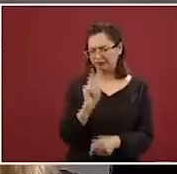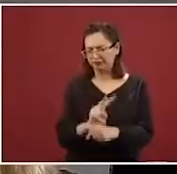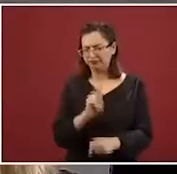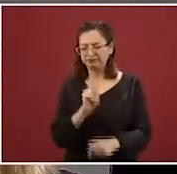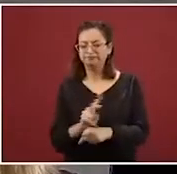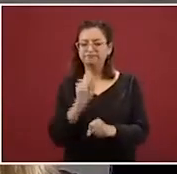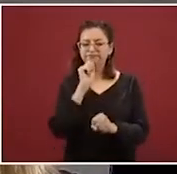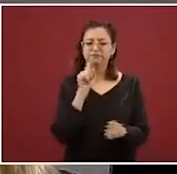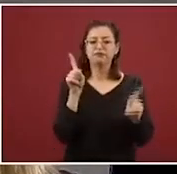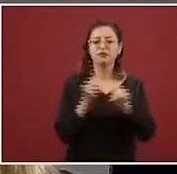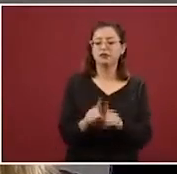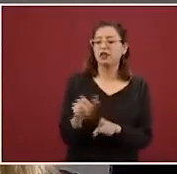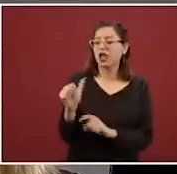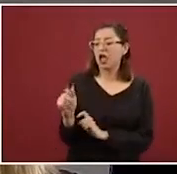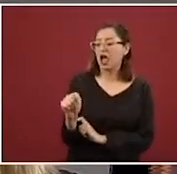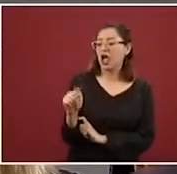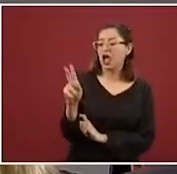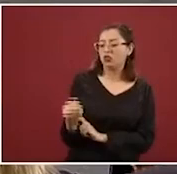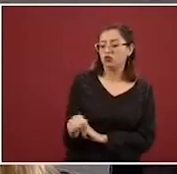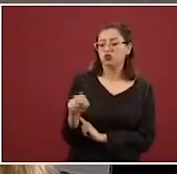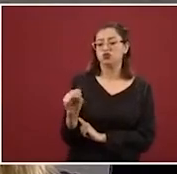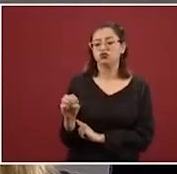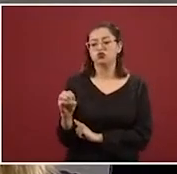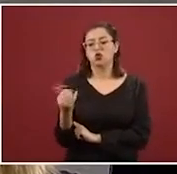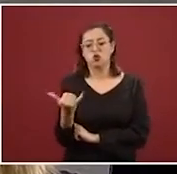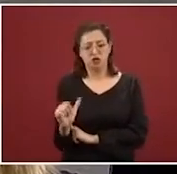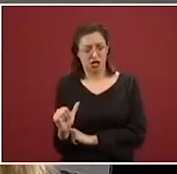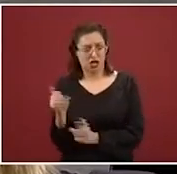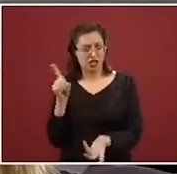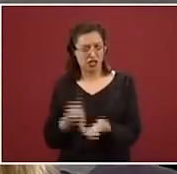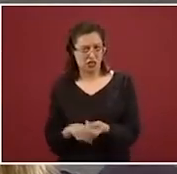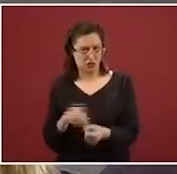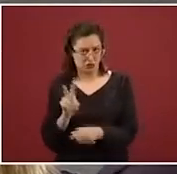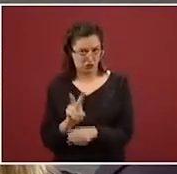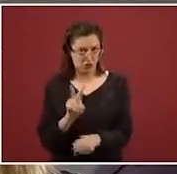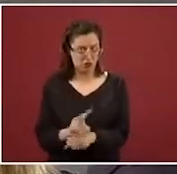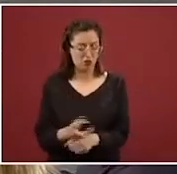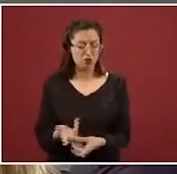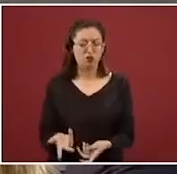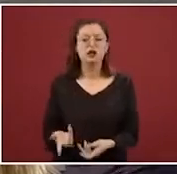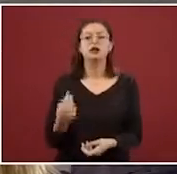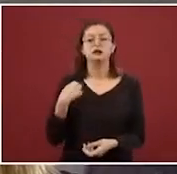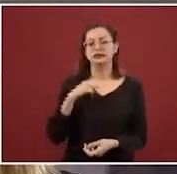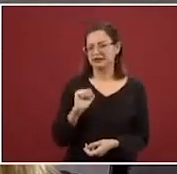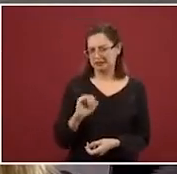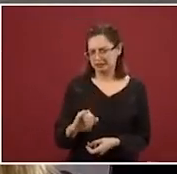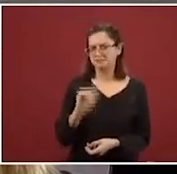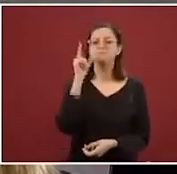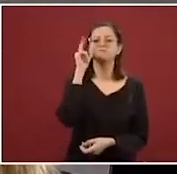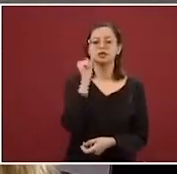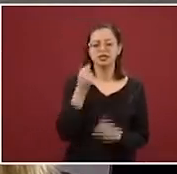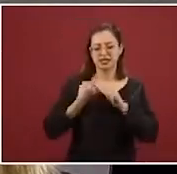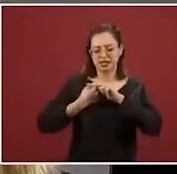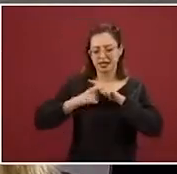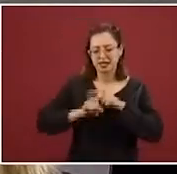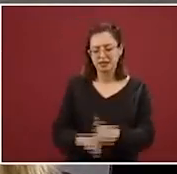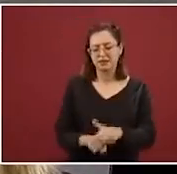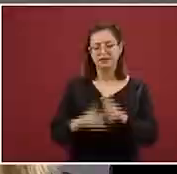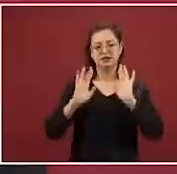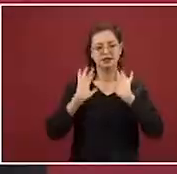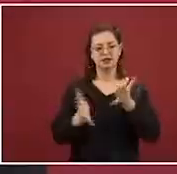supervisión en el atún de soya? Gracias por su respuesta. El día de mañana arrancamos el operativo de